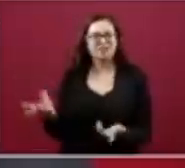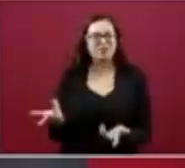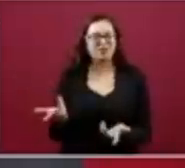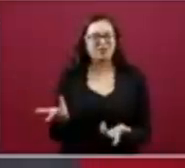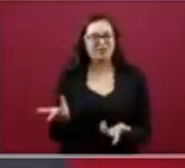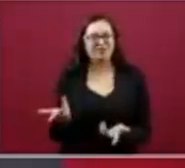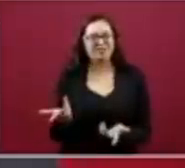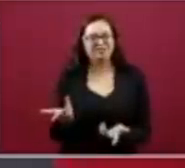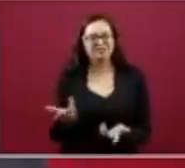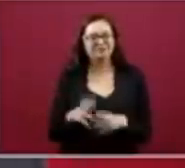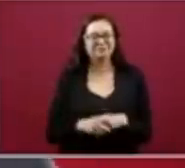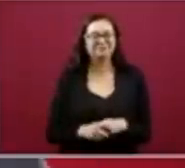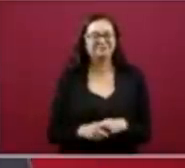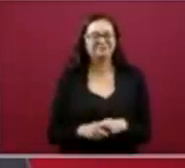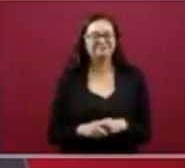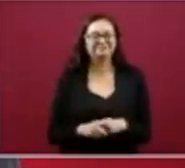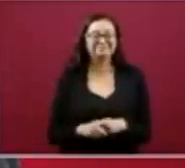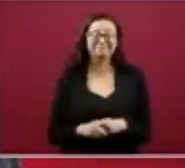Entonces,